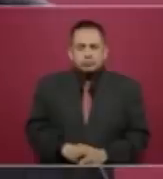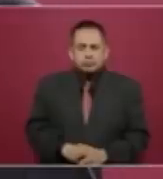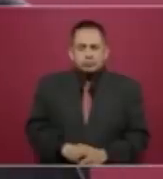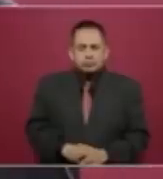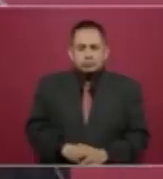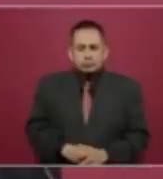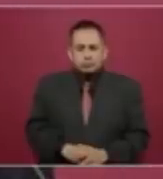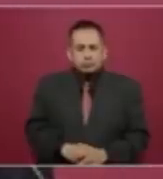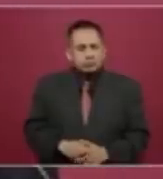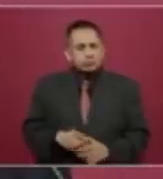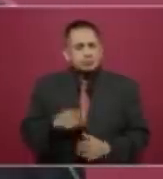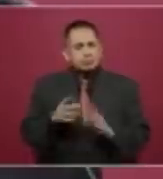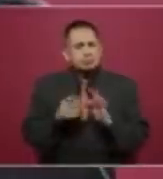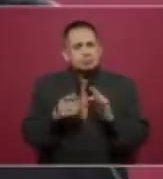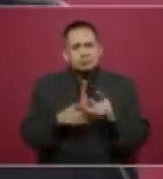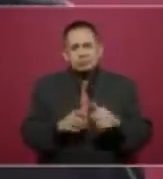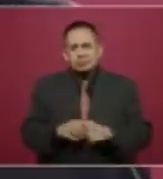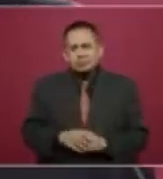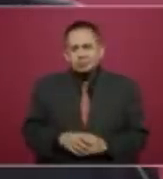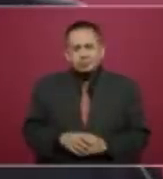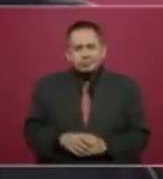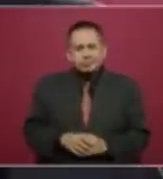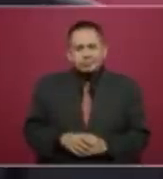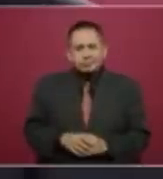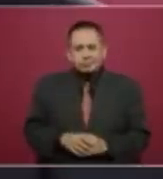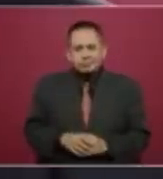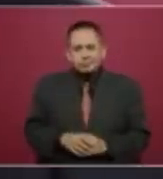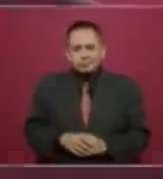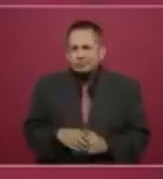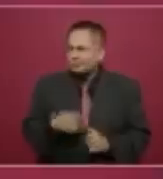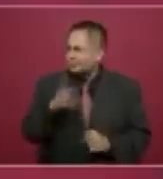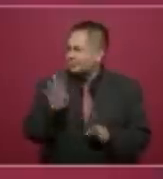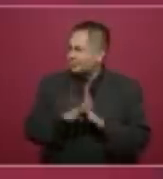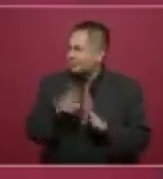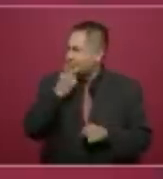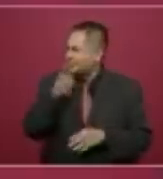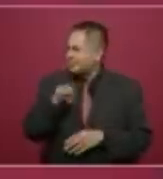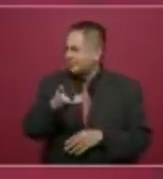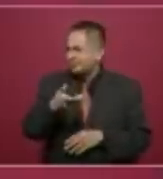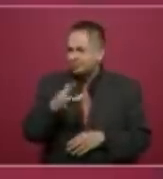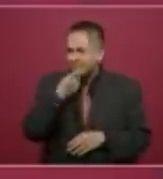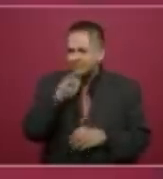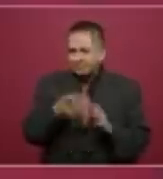es una volada. ¿Cómo es que se le llama?